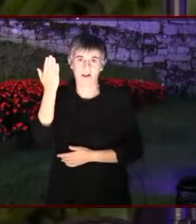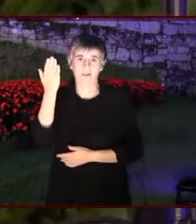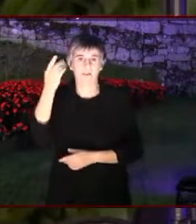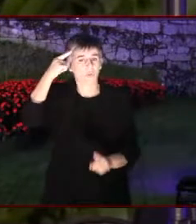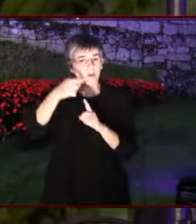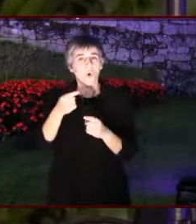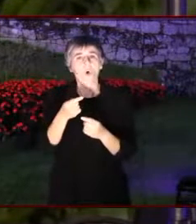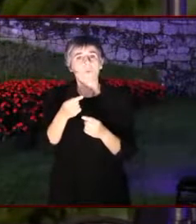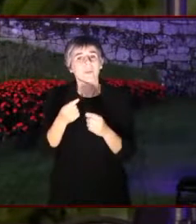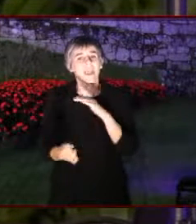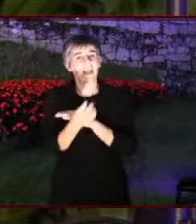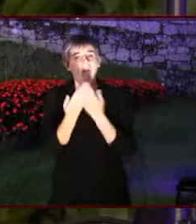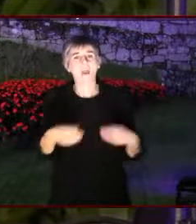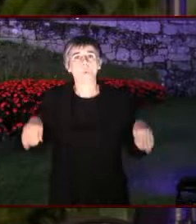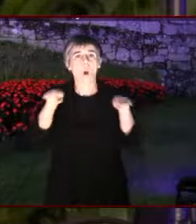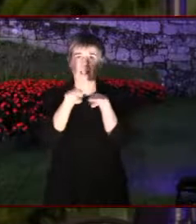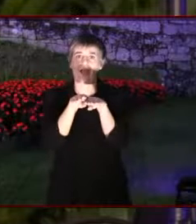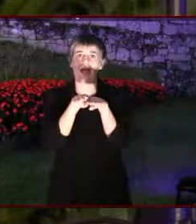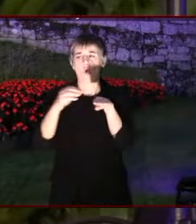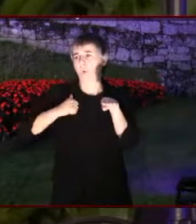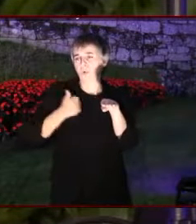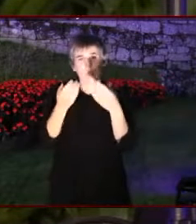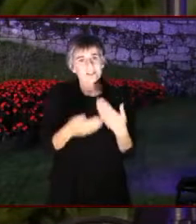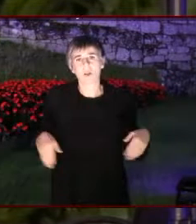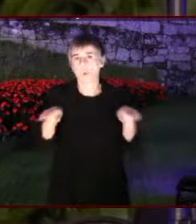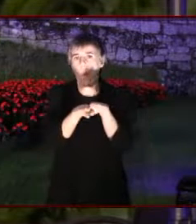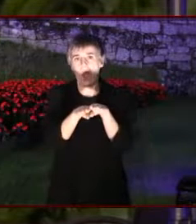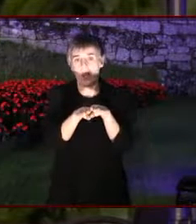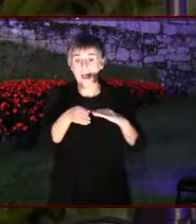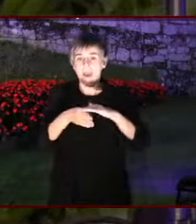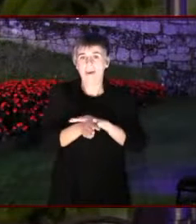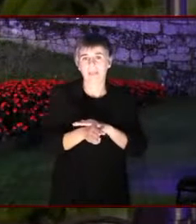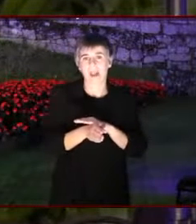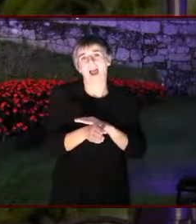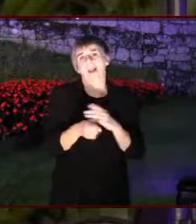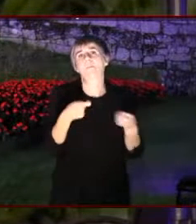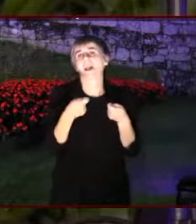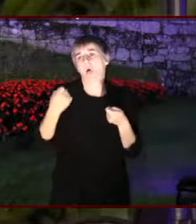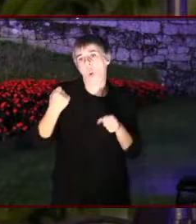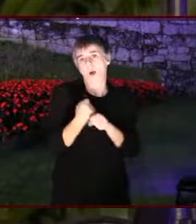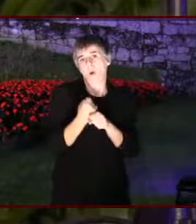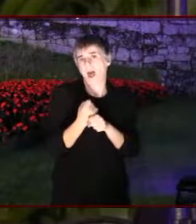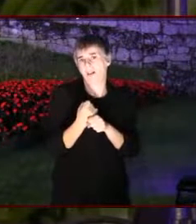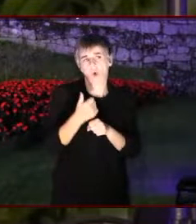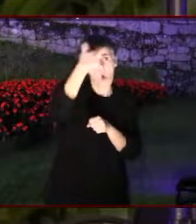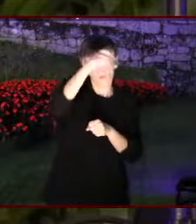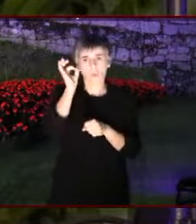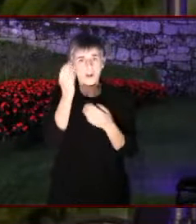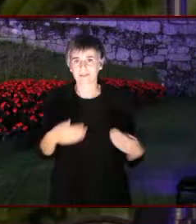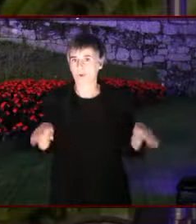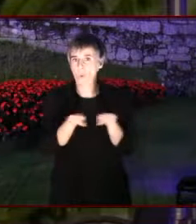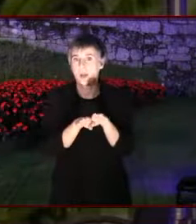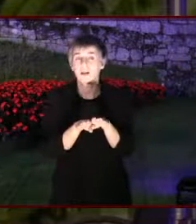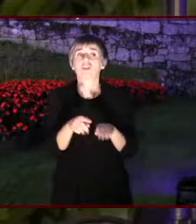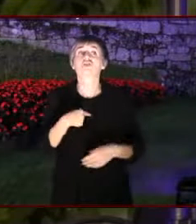de oportunidades para entrar no mercado laboral. Entón, creo que temos un país cheo de talento, eso é